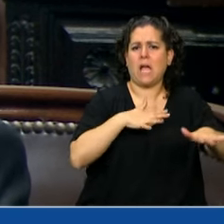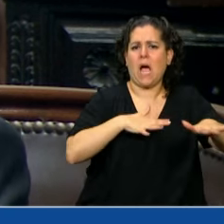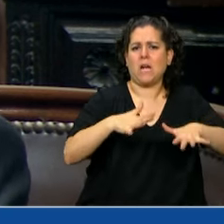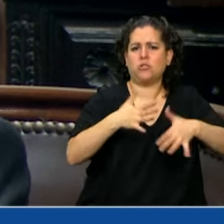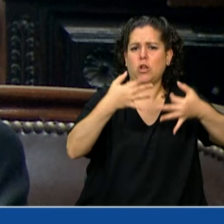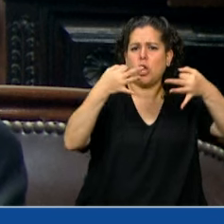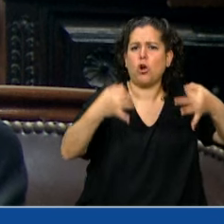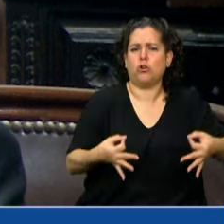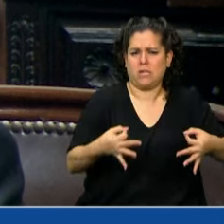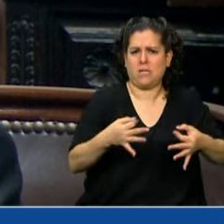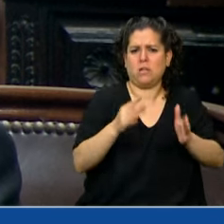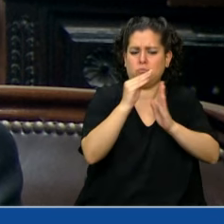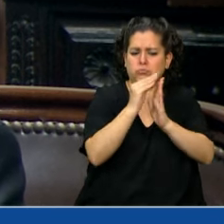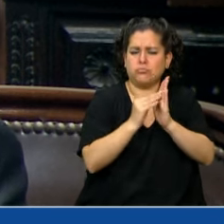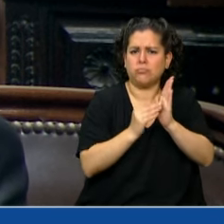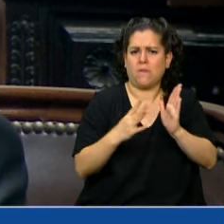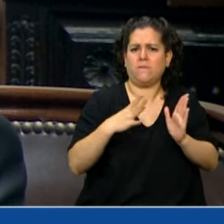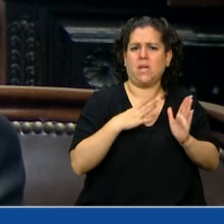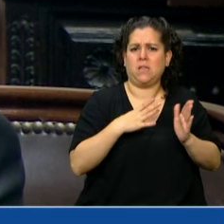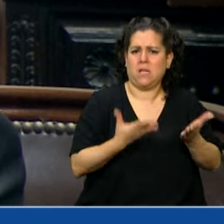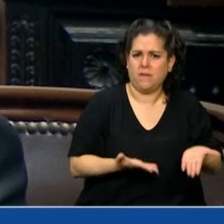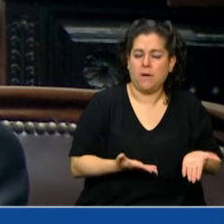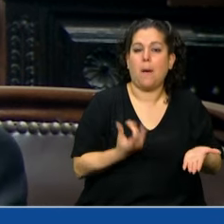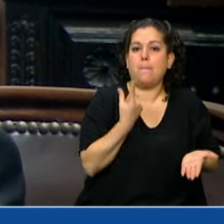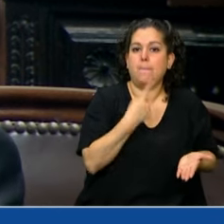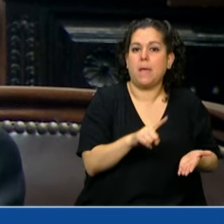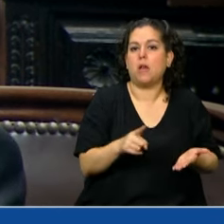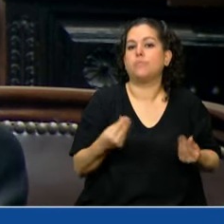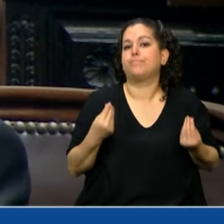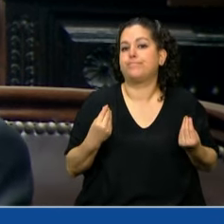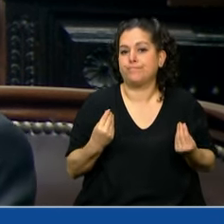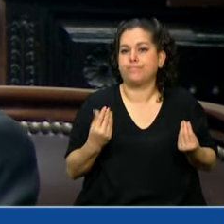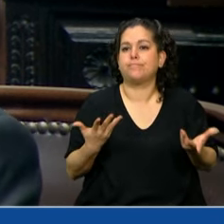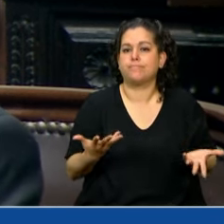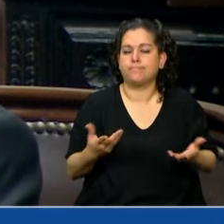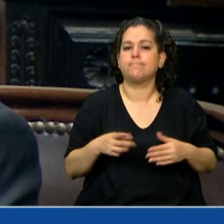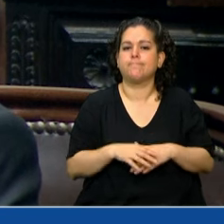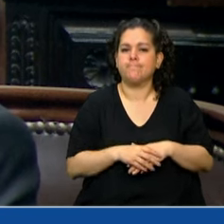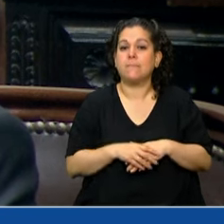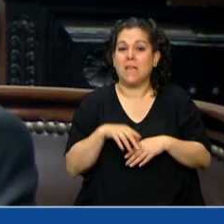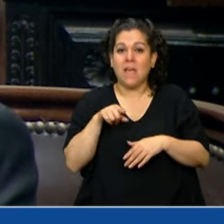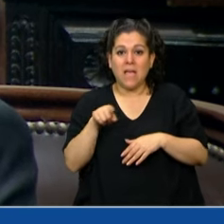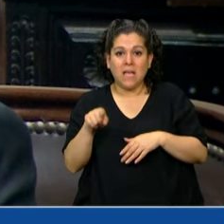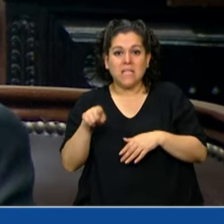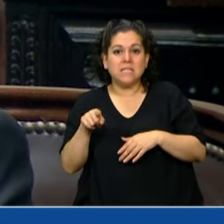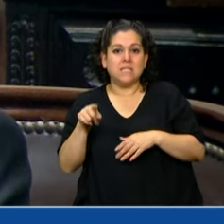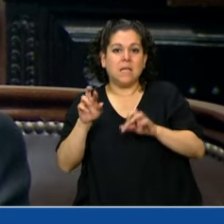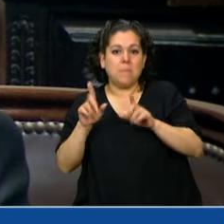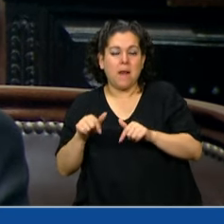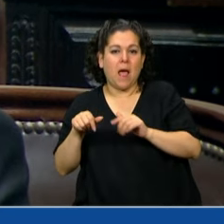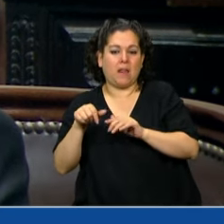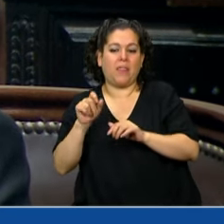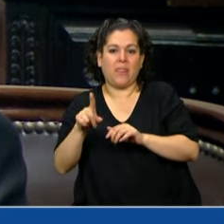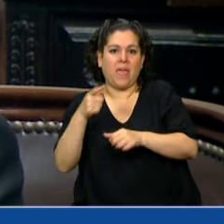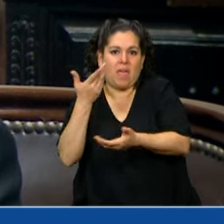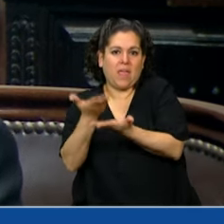concretas definidas en el plan pero resulta que esas ese trabajo y